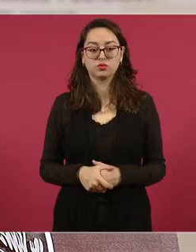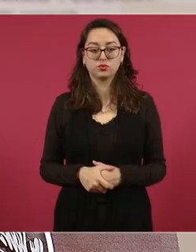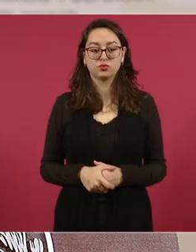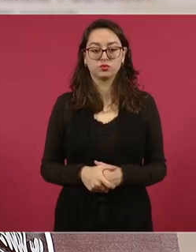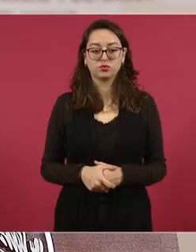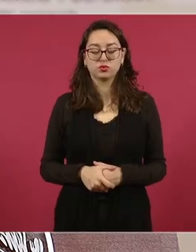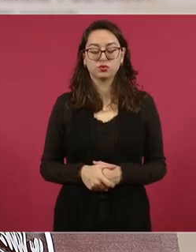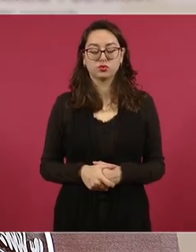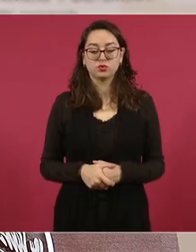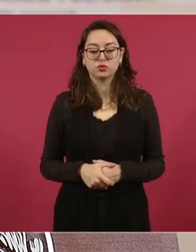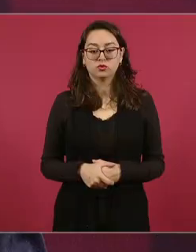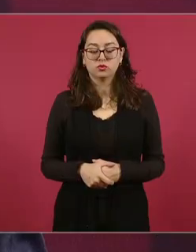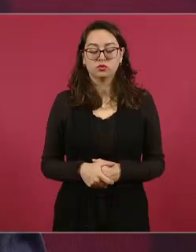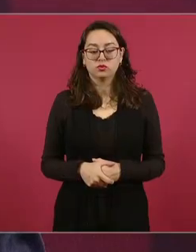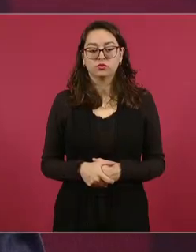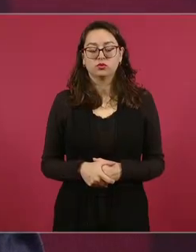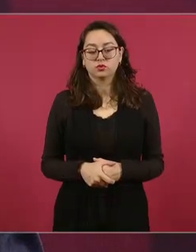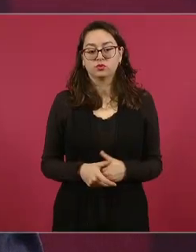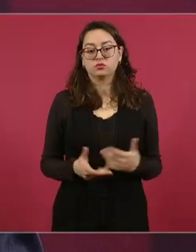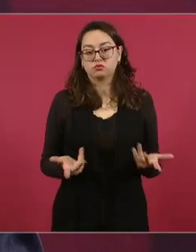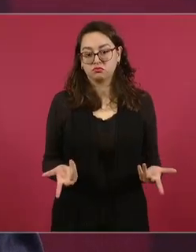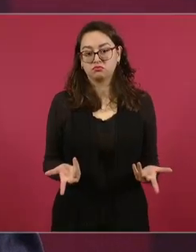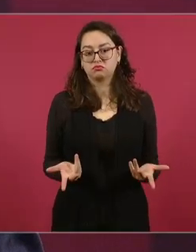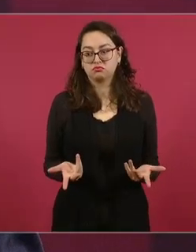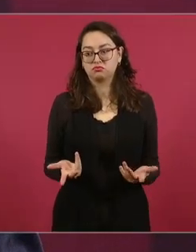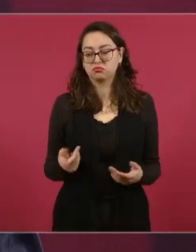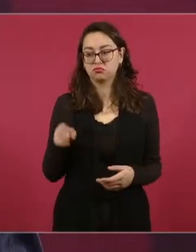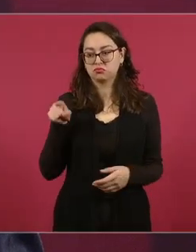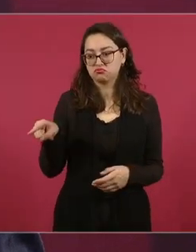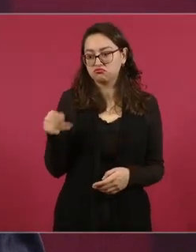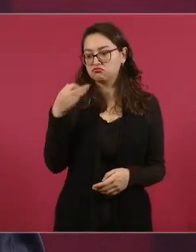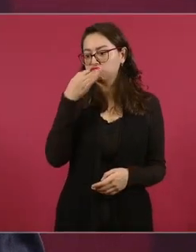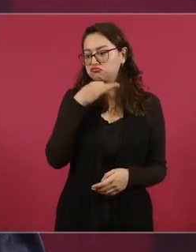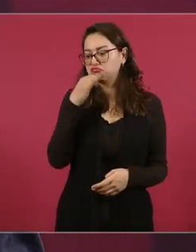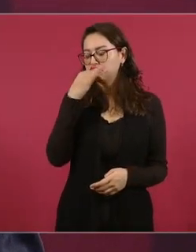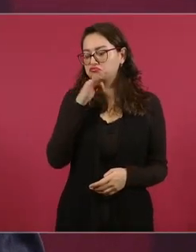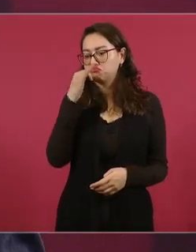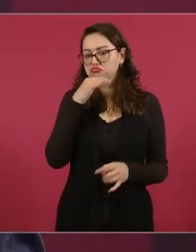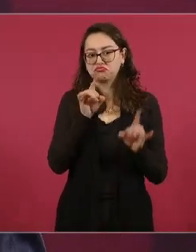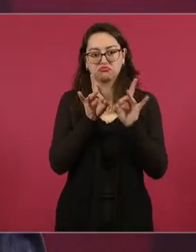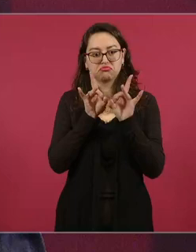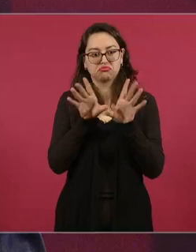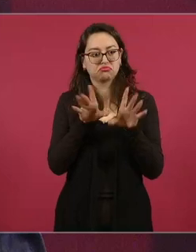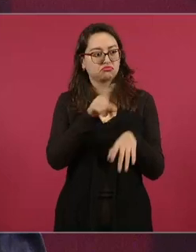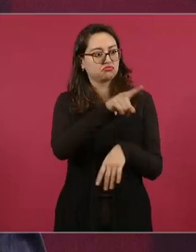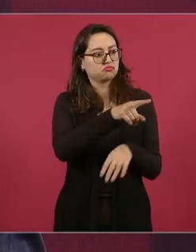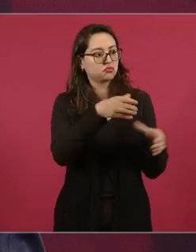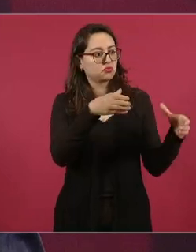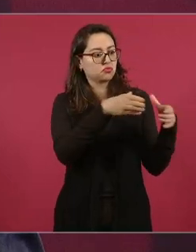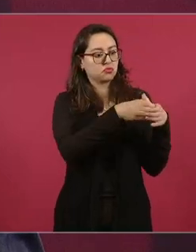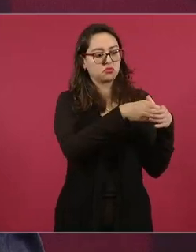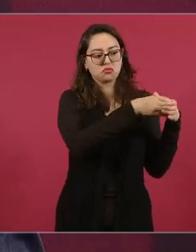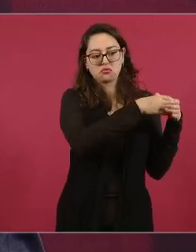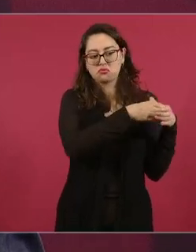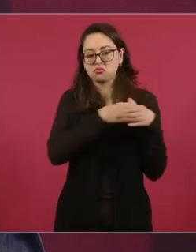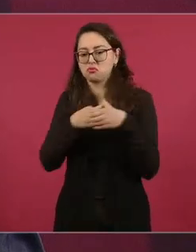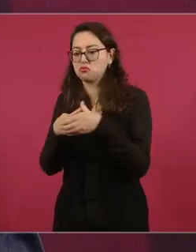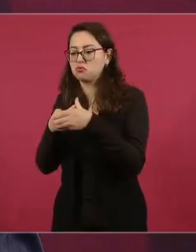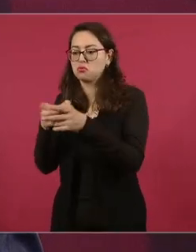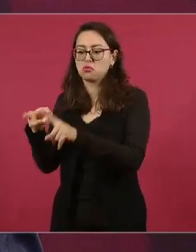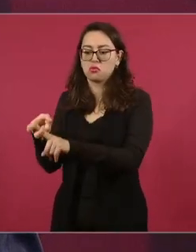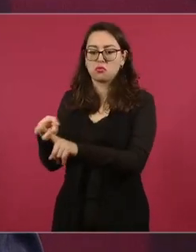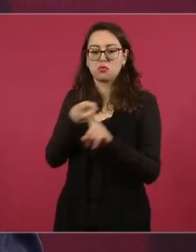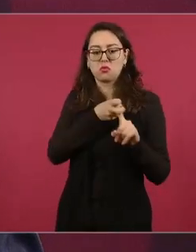evento donde nueve personas fueron privadas de su